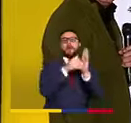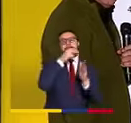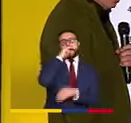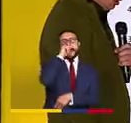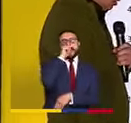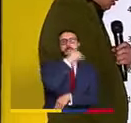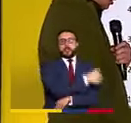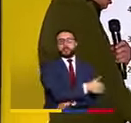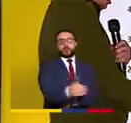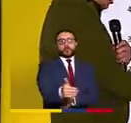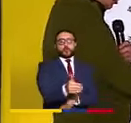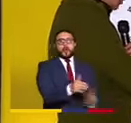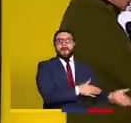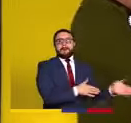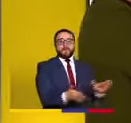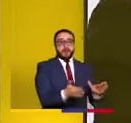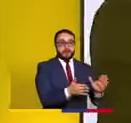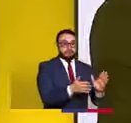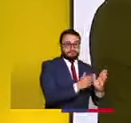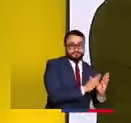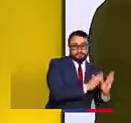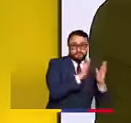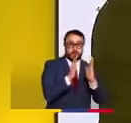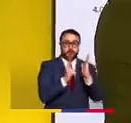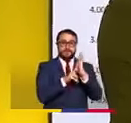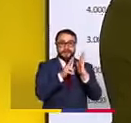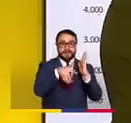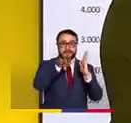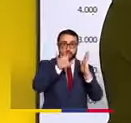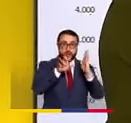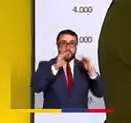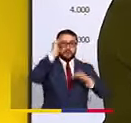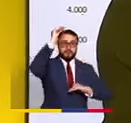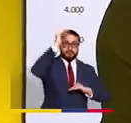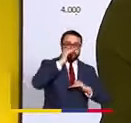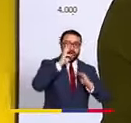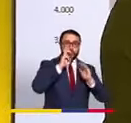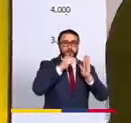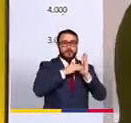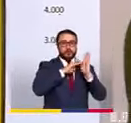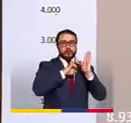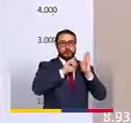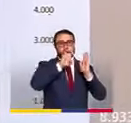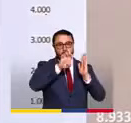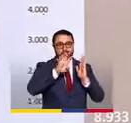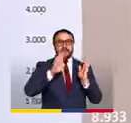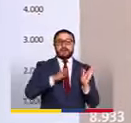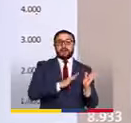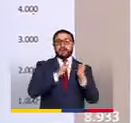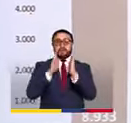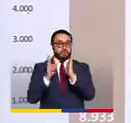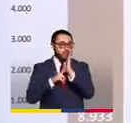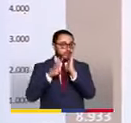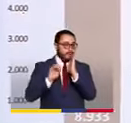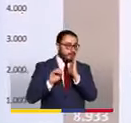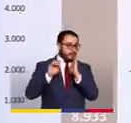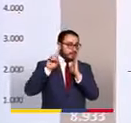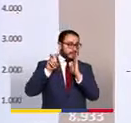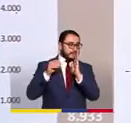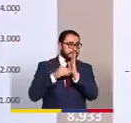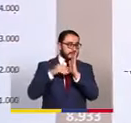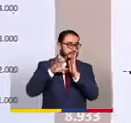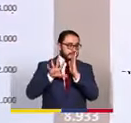año. En el 2019 se bajó a 8.809, en el 2020 a